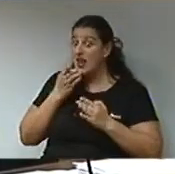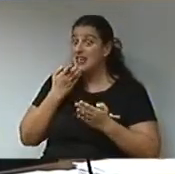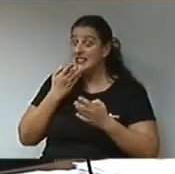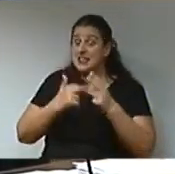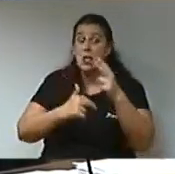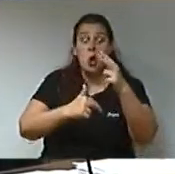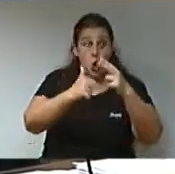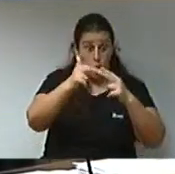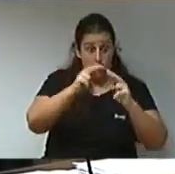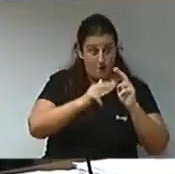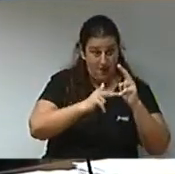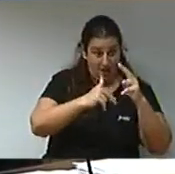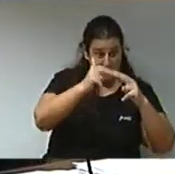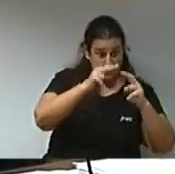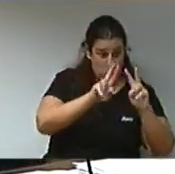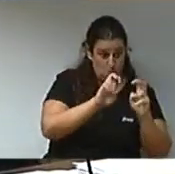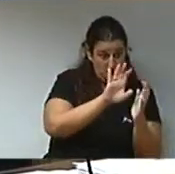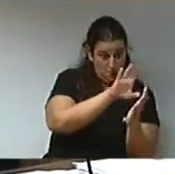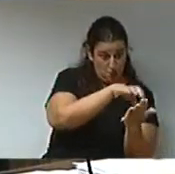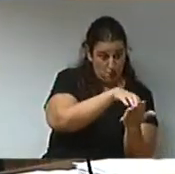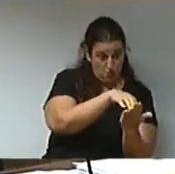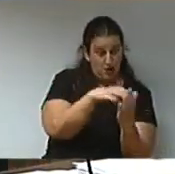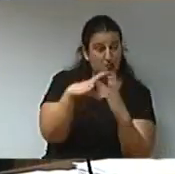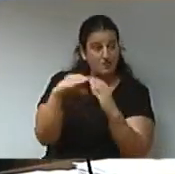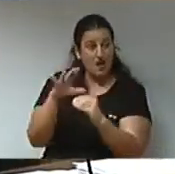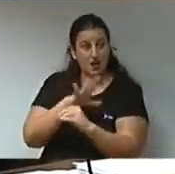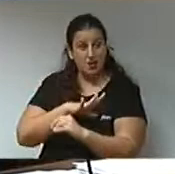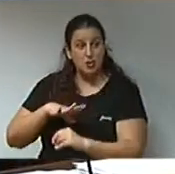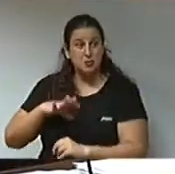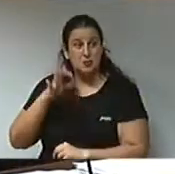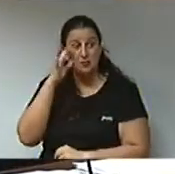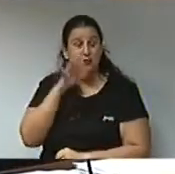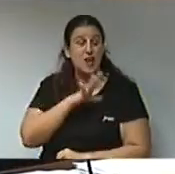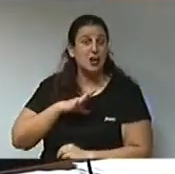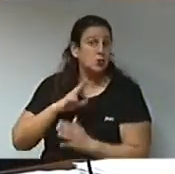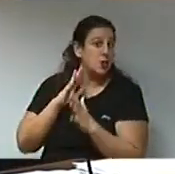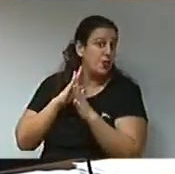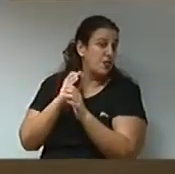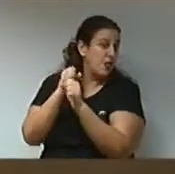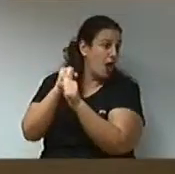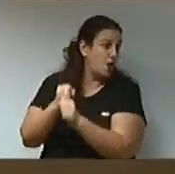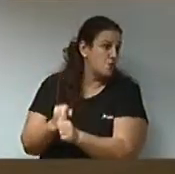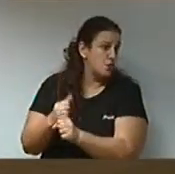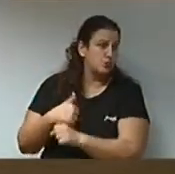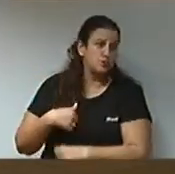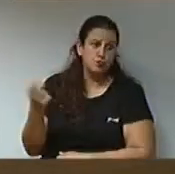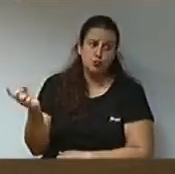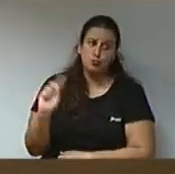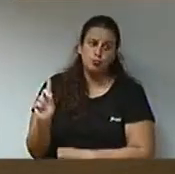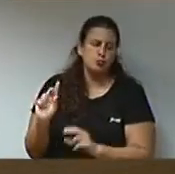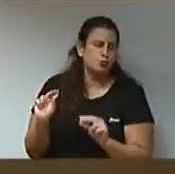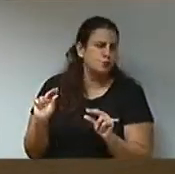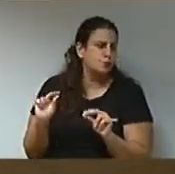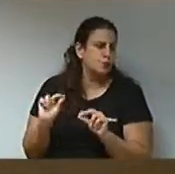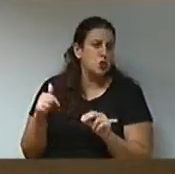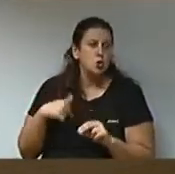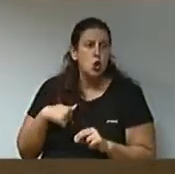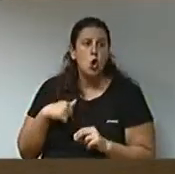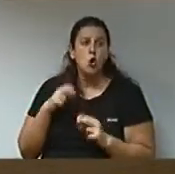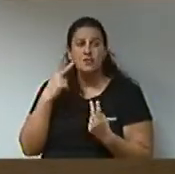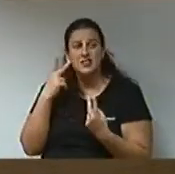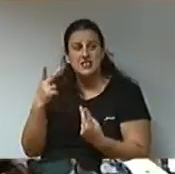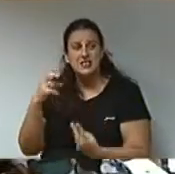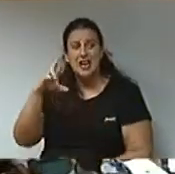obras, pero no habrá barracones en los que han estado estudiando 10 años los niños que he visitado, ¿sabe? He visitado Cremona,